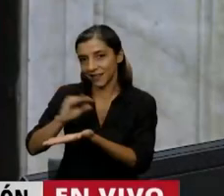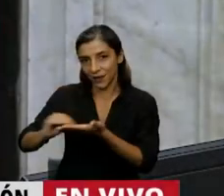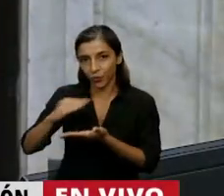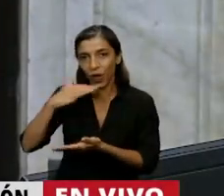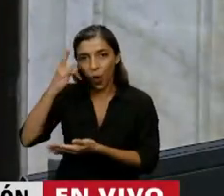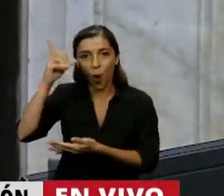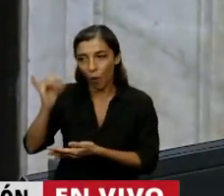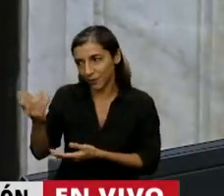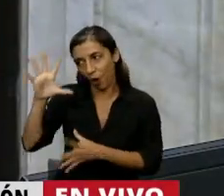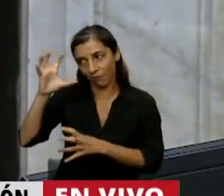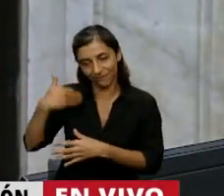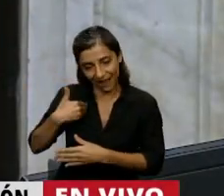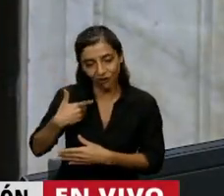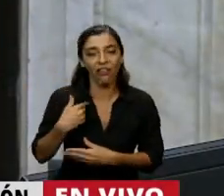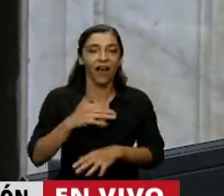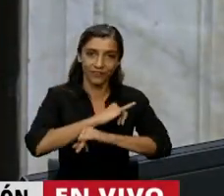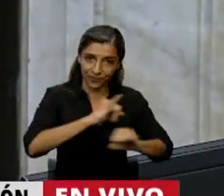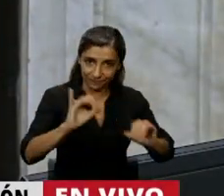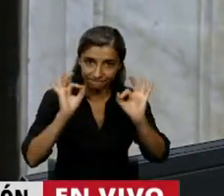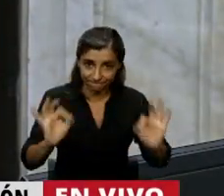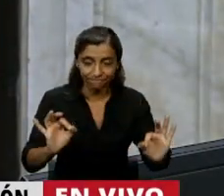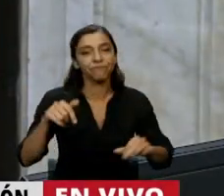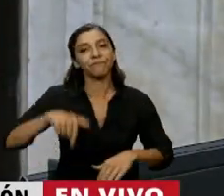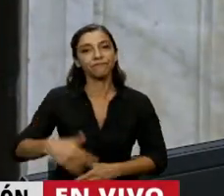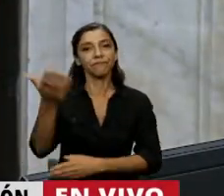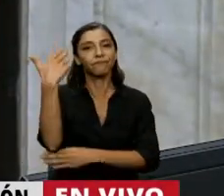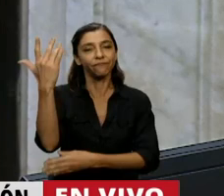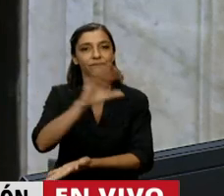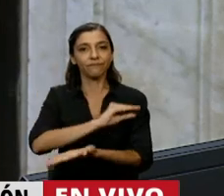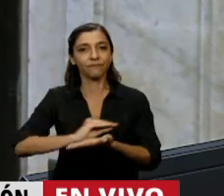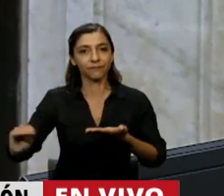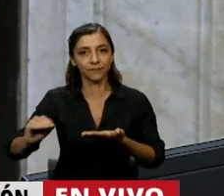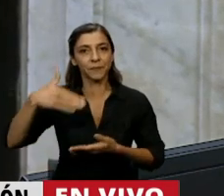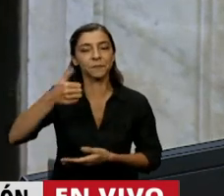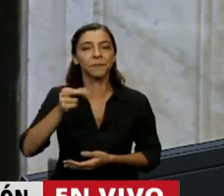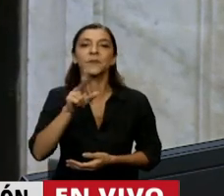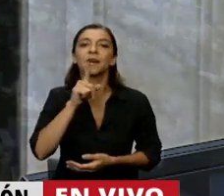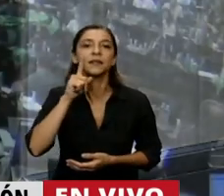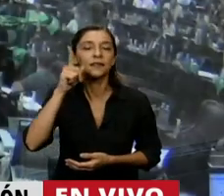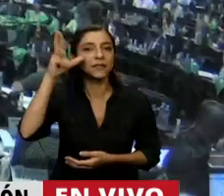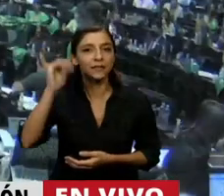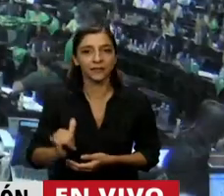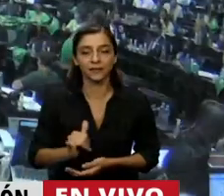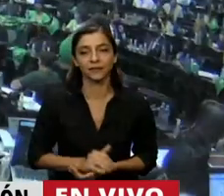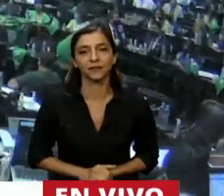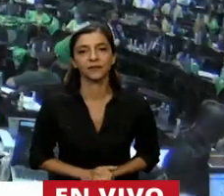En el uso de la palabra, la diputada María Rosa Martínez.